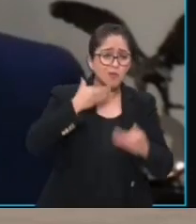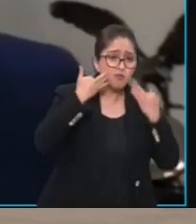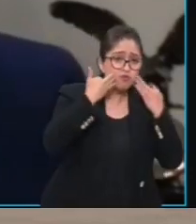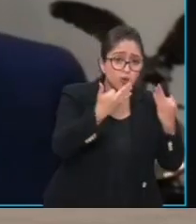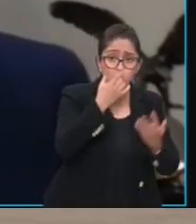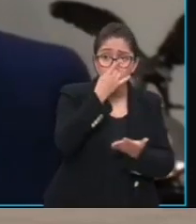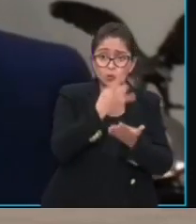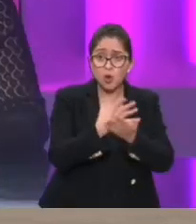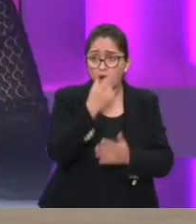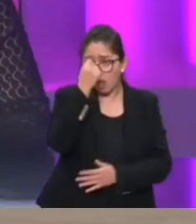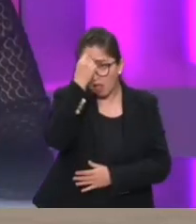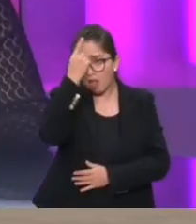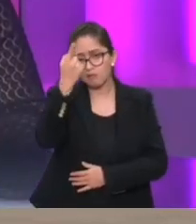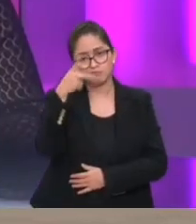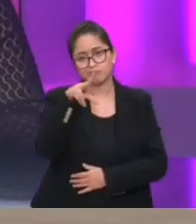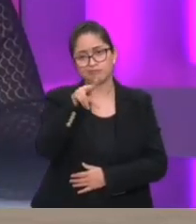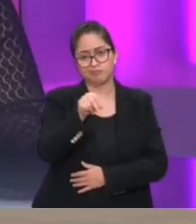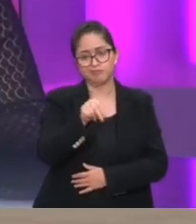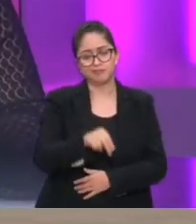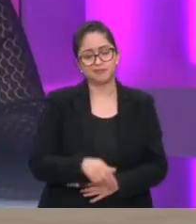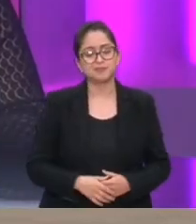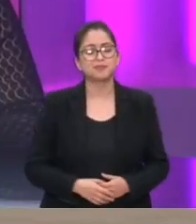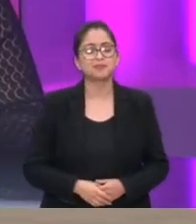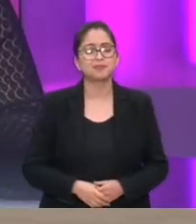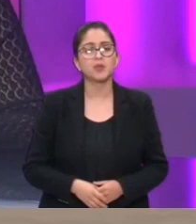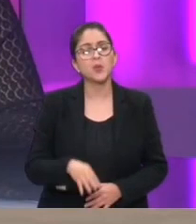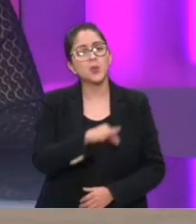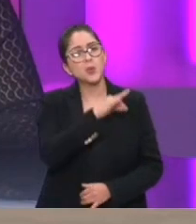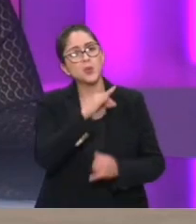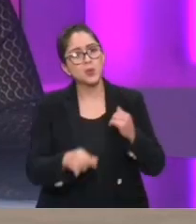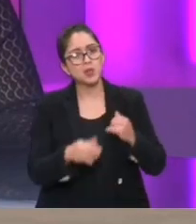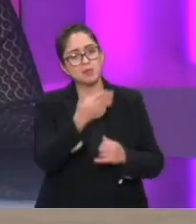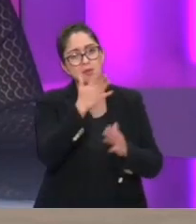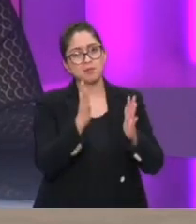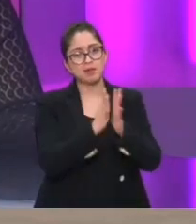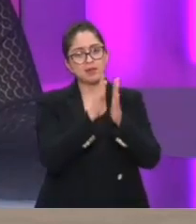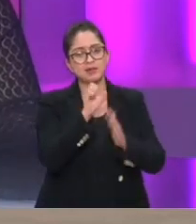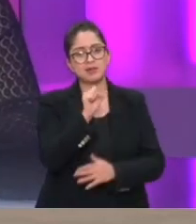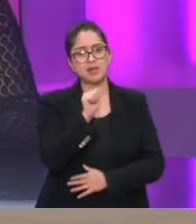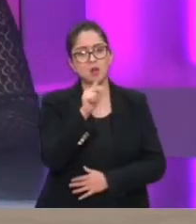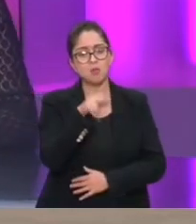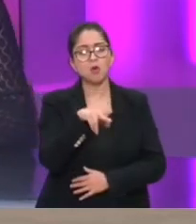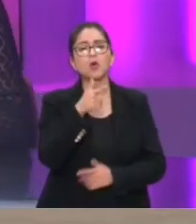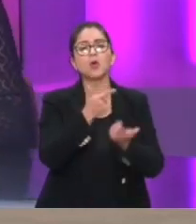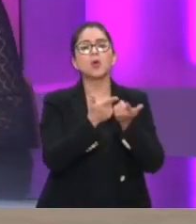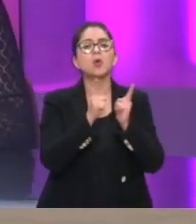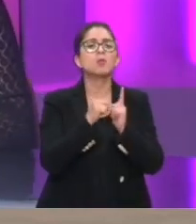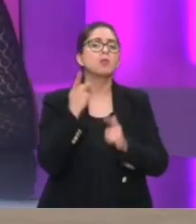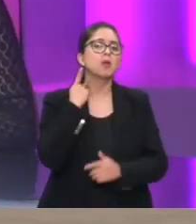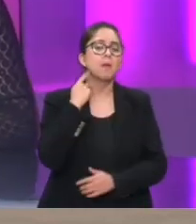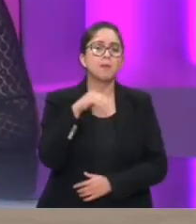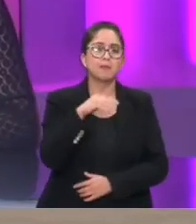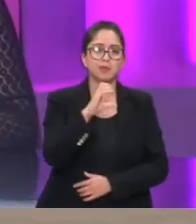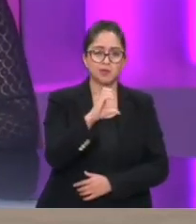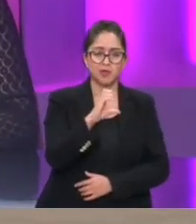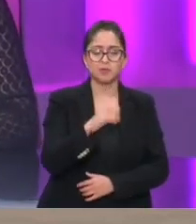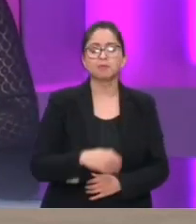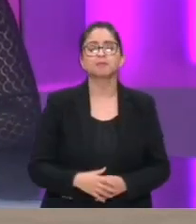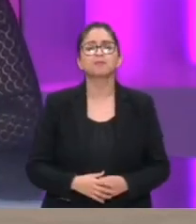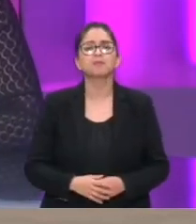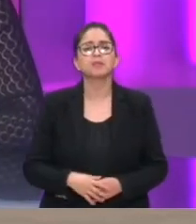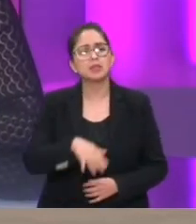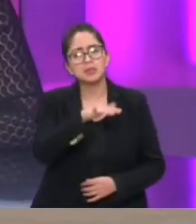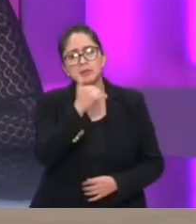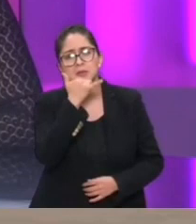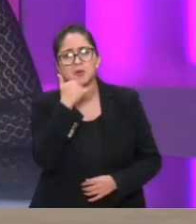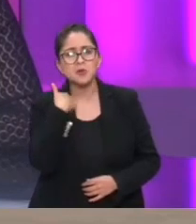ocurrencias. Gracias. Para su última participación vamos con Salomón Chertorivsky de Movimiento Ciudadano. Y quisiera, si me permite, Salomón, también poner